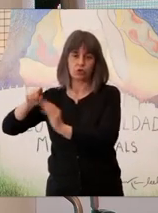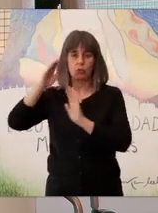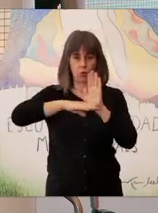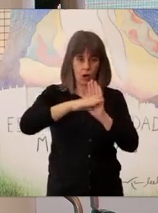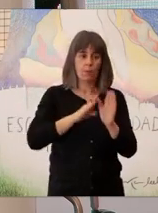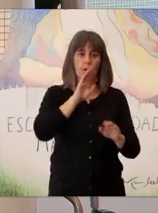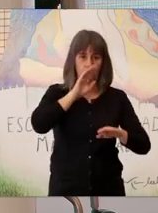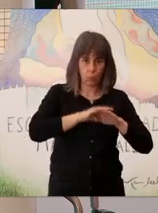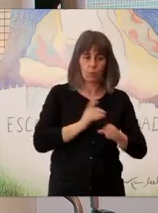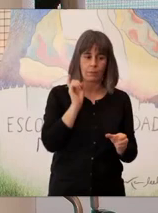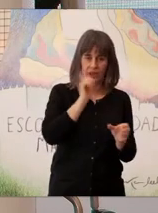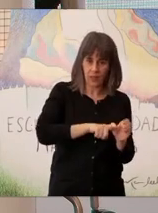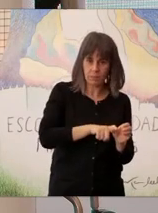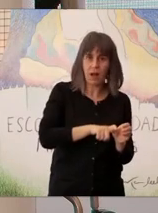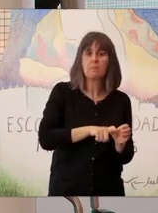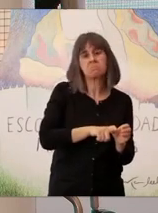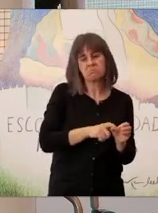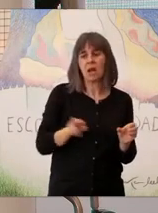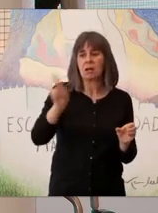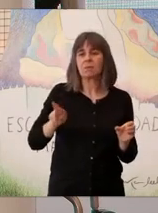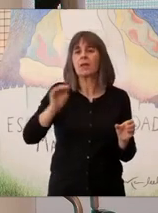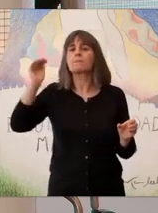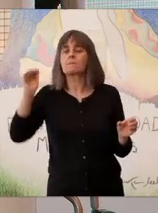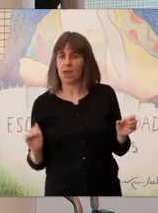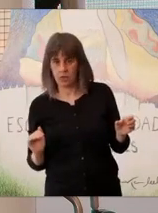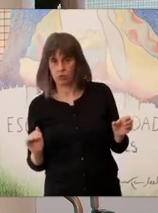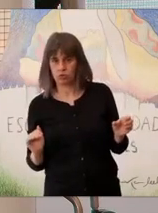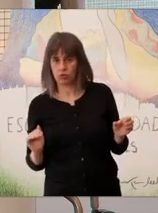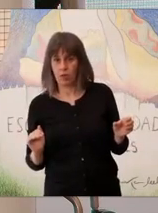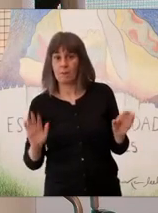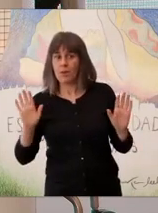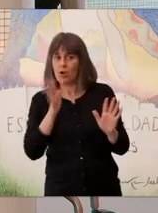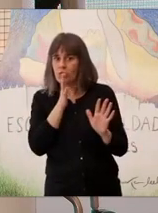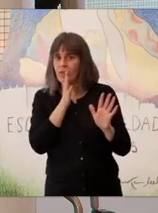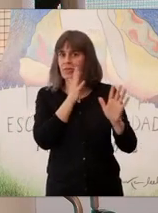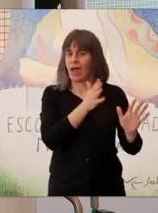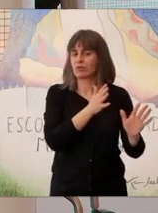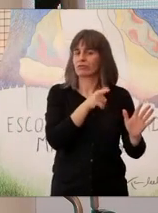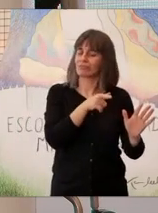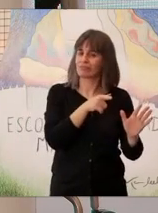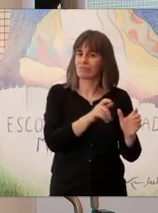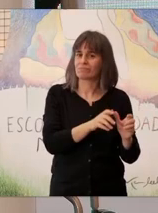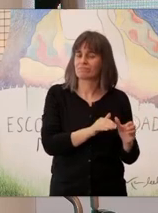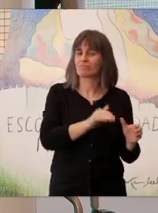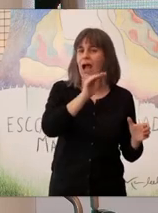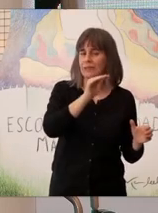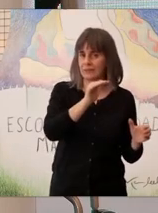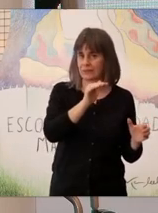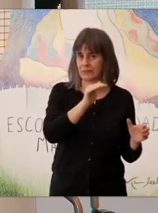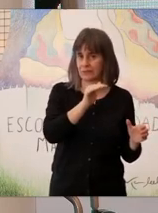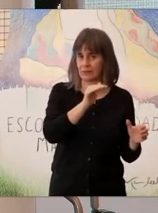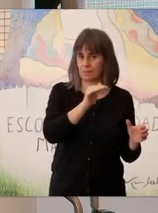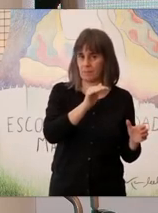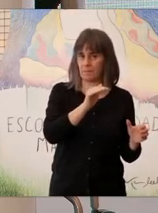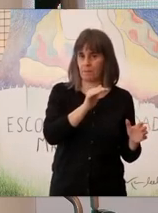Pero sabemos que esos porcentajes varían cuando ya son 10 años y a lo largo de los 10 años el porcentaje de no reiteración baja